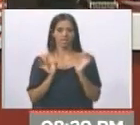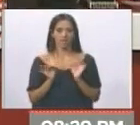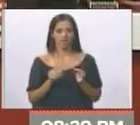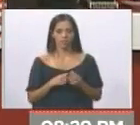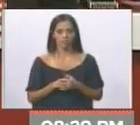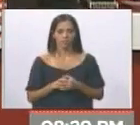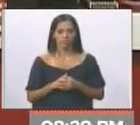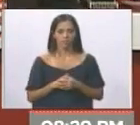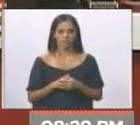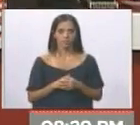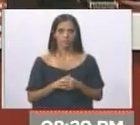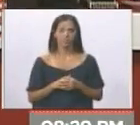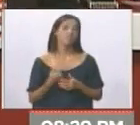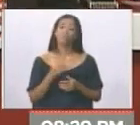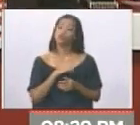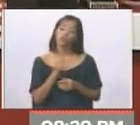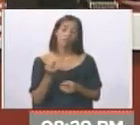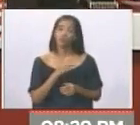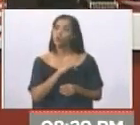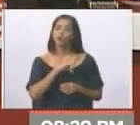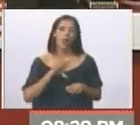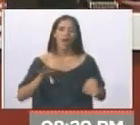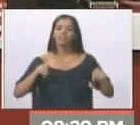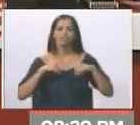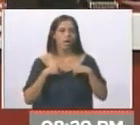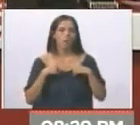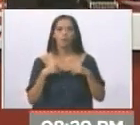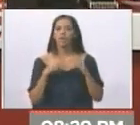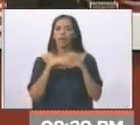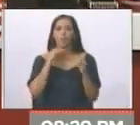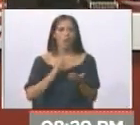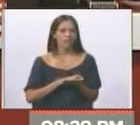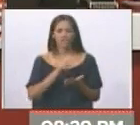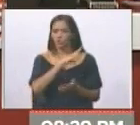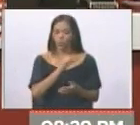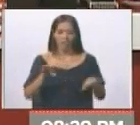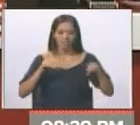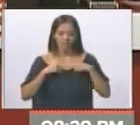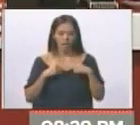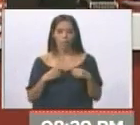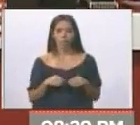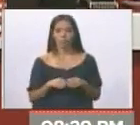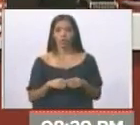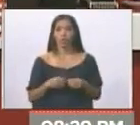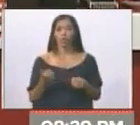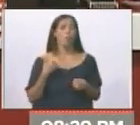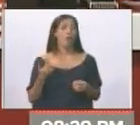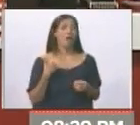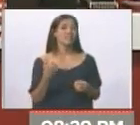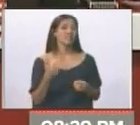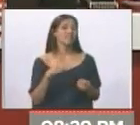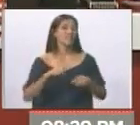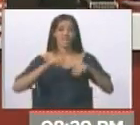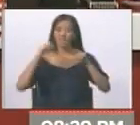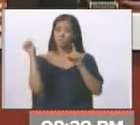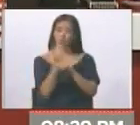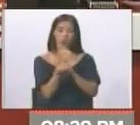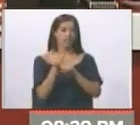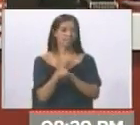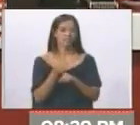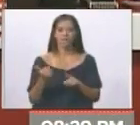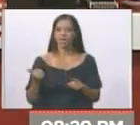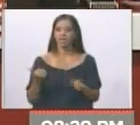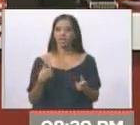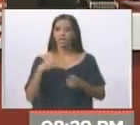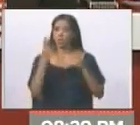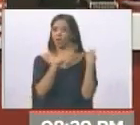Indignación selectiva. No, nosotros condenamos todas las muertes, todas. Condenamos cualquier forma de violencia, venga de donde venga.